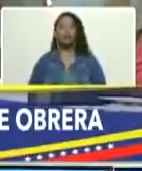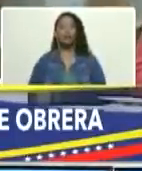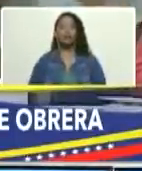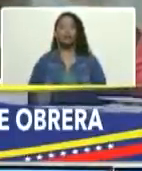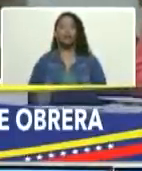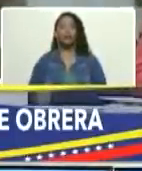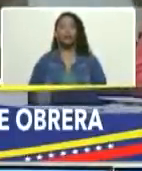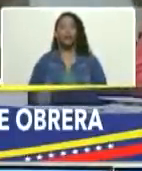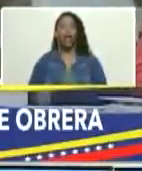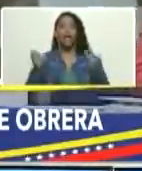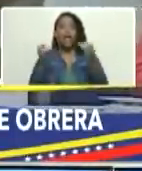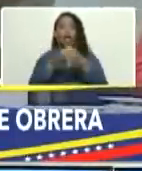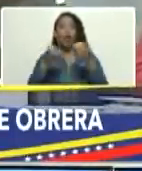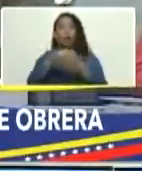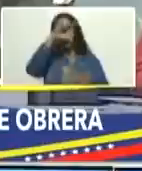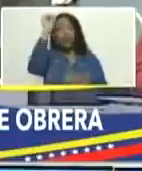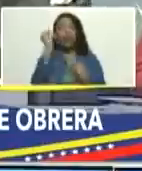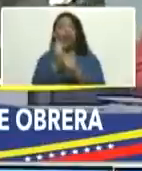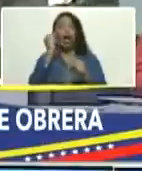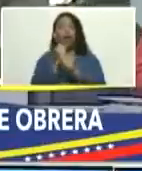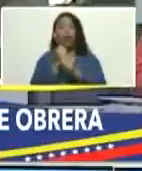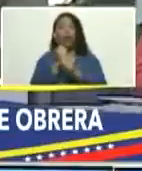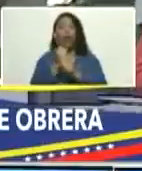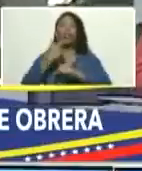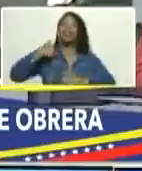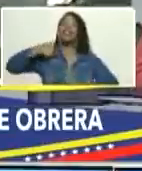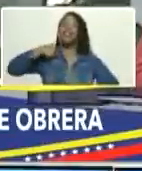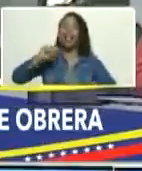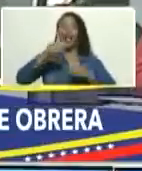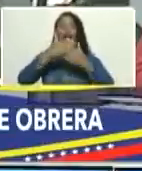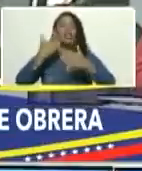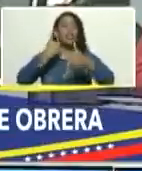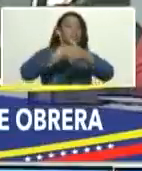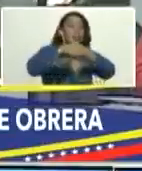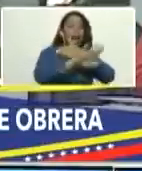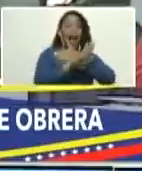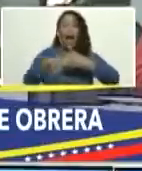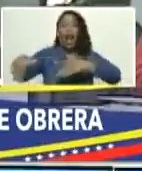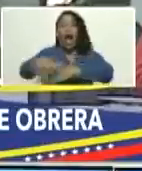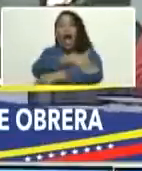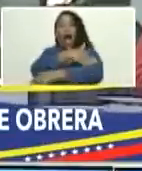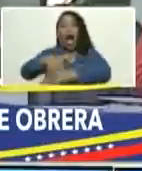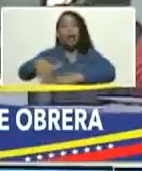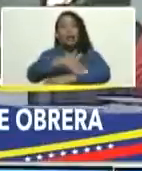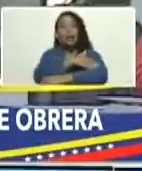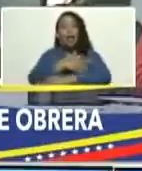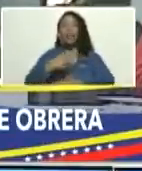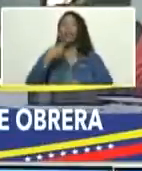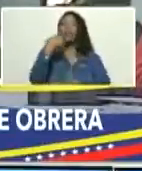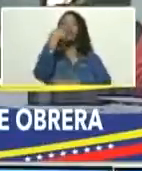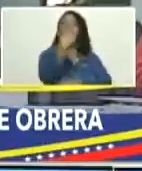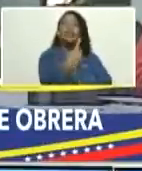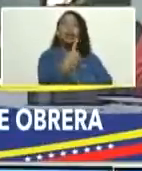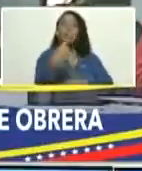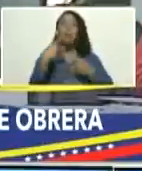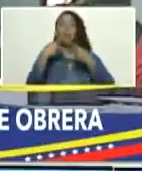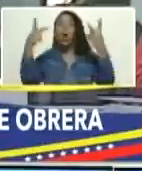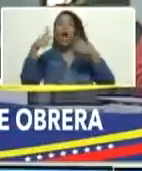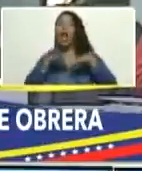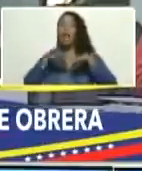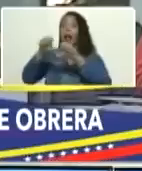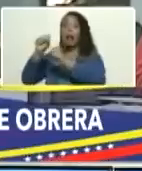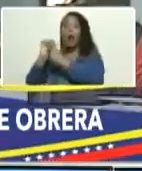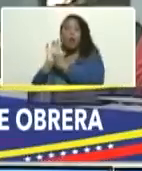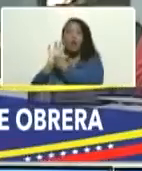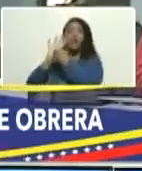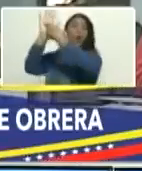Y es la clase obrera la que tiene que salir a la calle a decirle al imperialismo y a